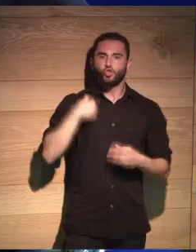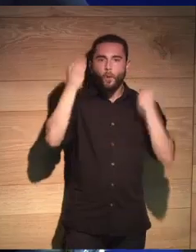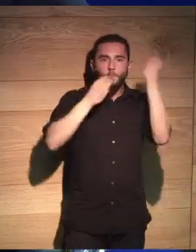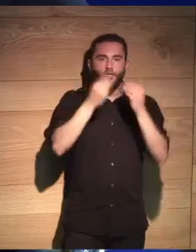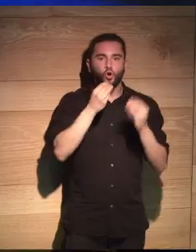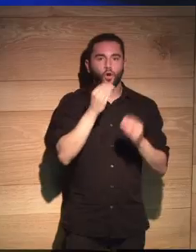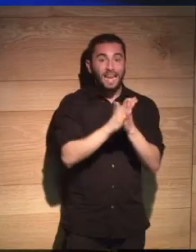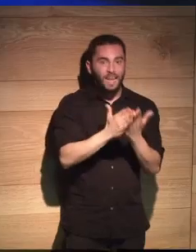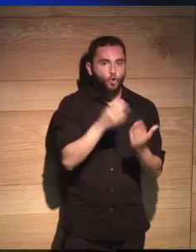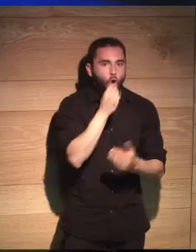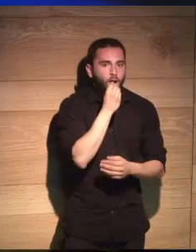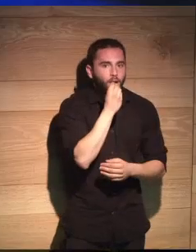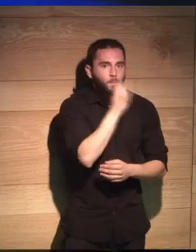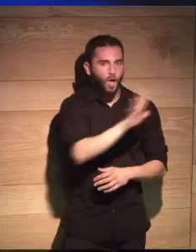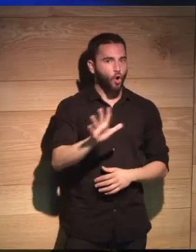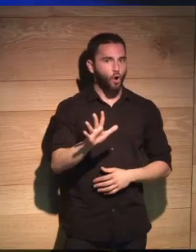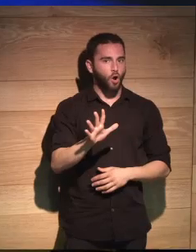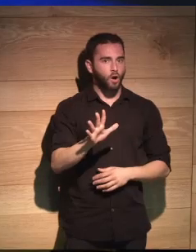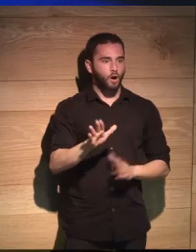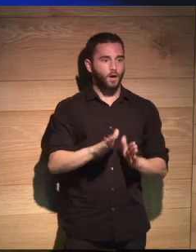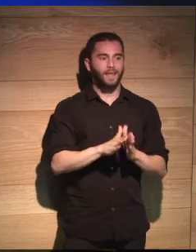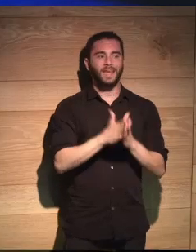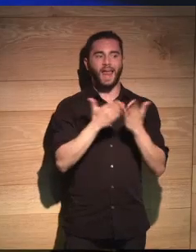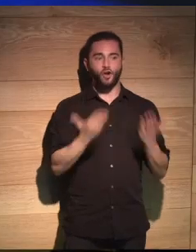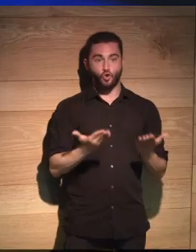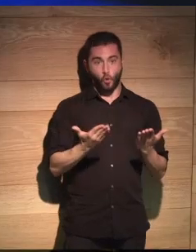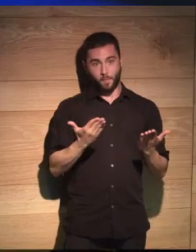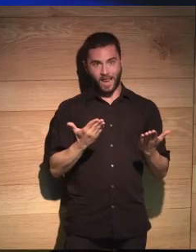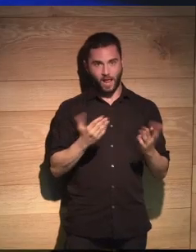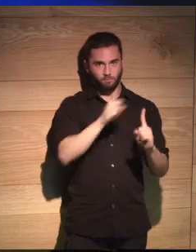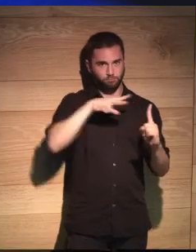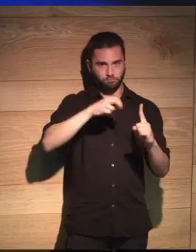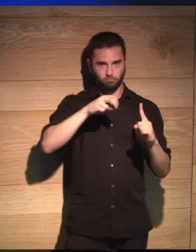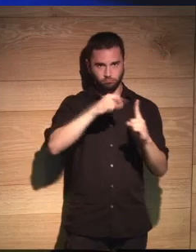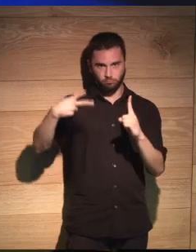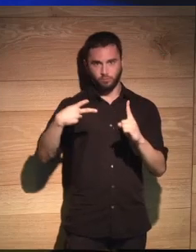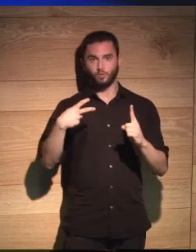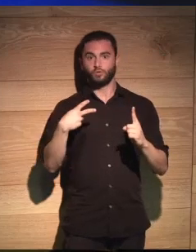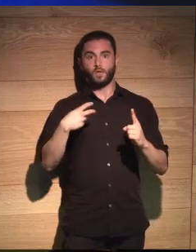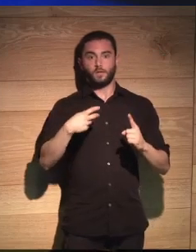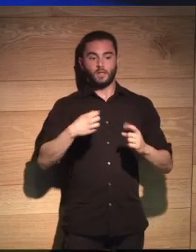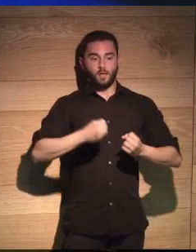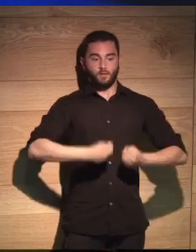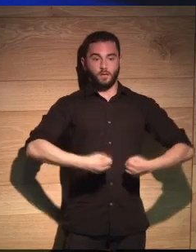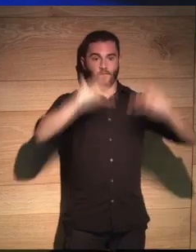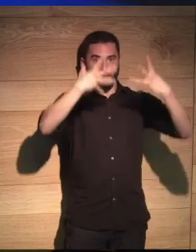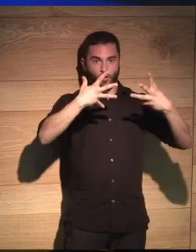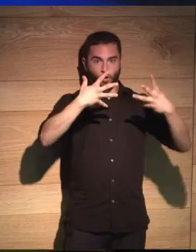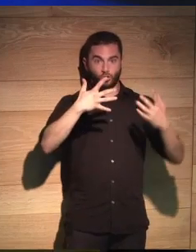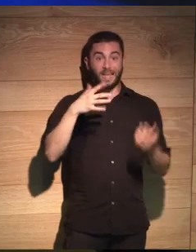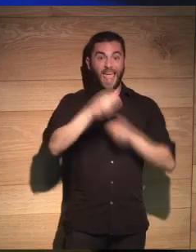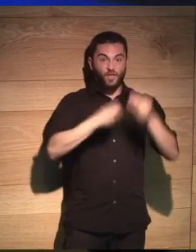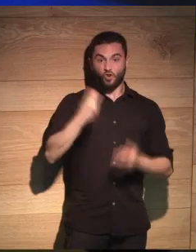sí. Lo que tiene también la novela es que son muchas perspectivas sobre el mismo edificio y sobre los mismos hechos, o sea